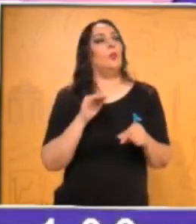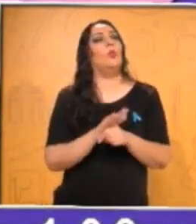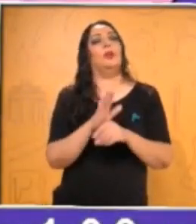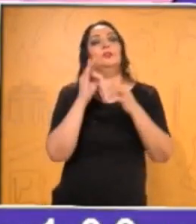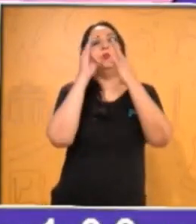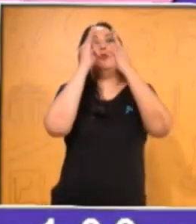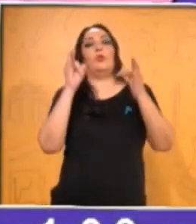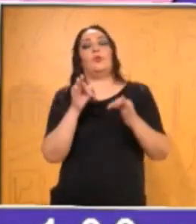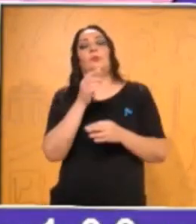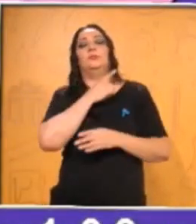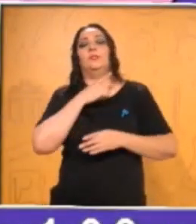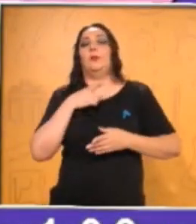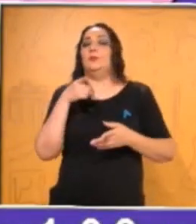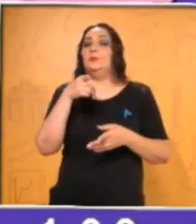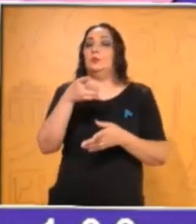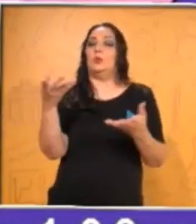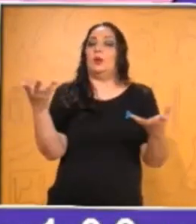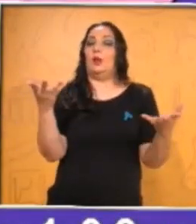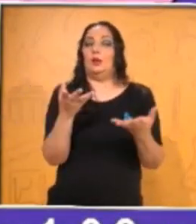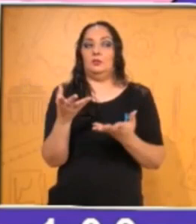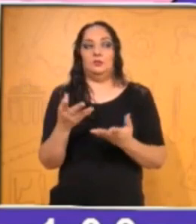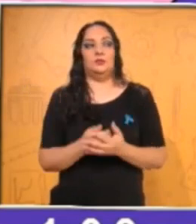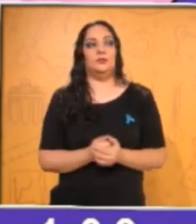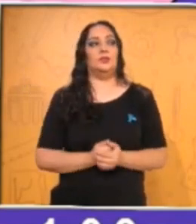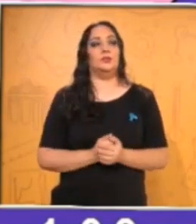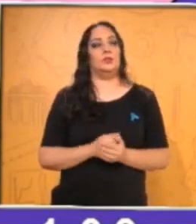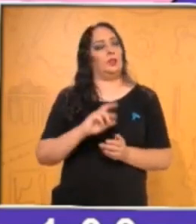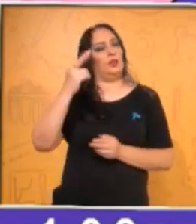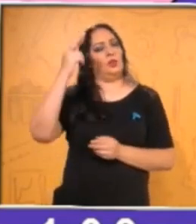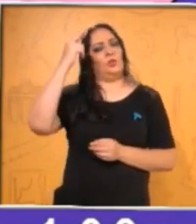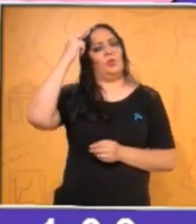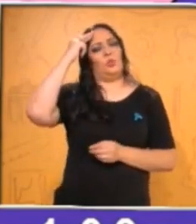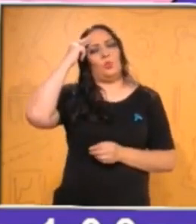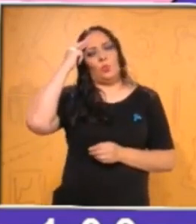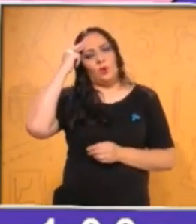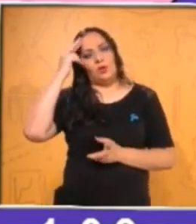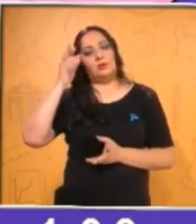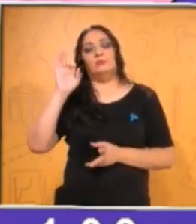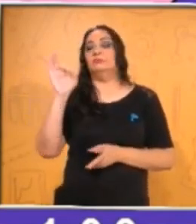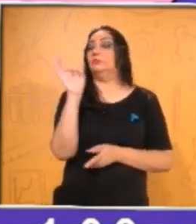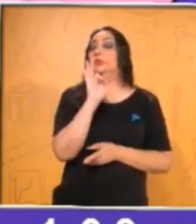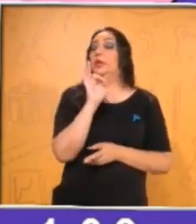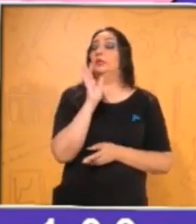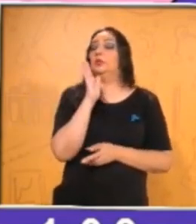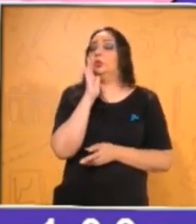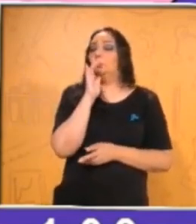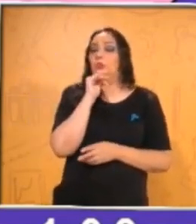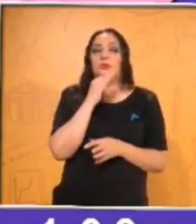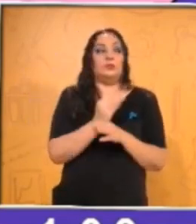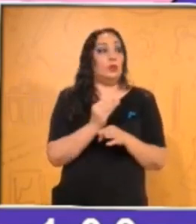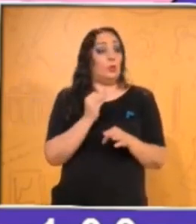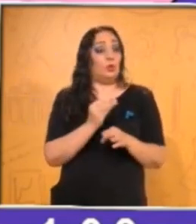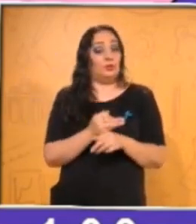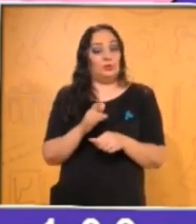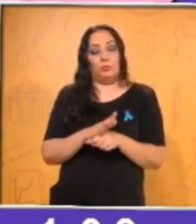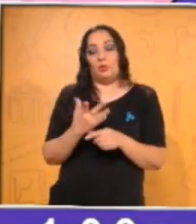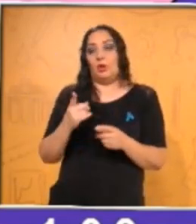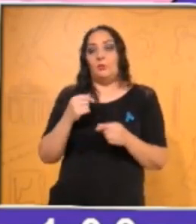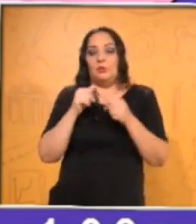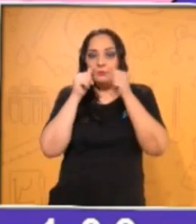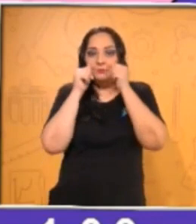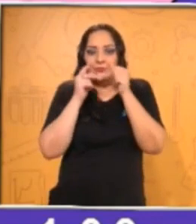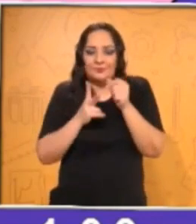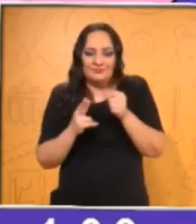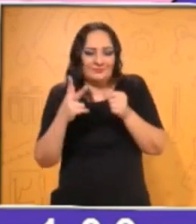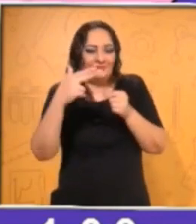que van a construir los alumnos. Recuerda por ahí que si no alcanzas a formarlas ahorita porque estás a lo mejor construyendo